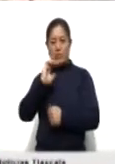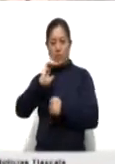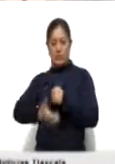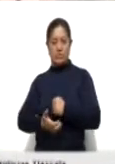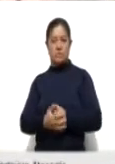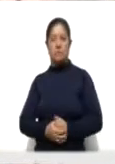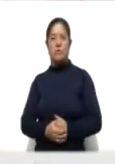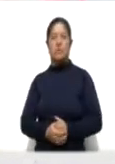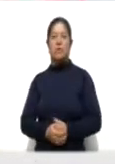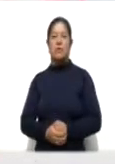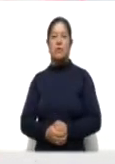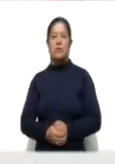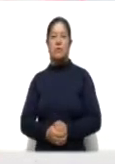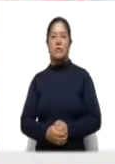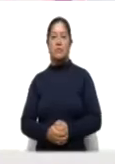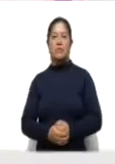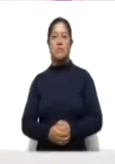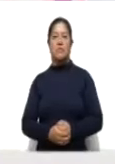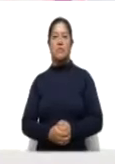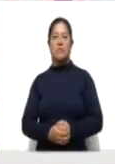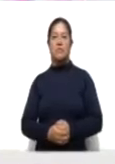noticias.